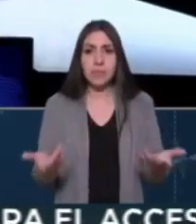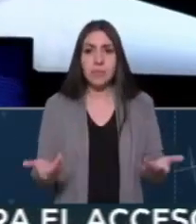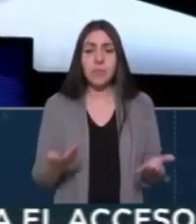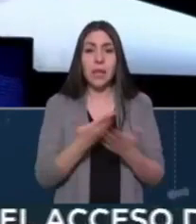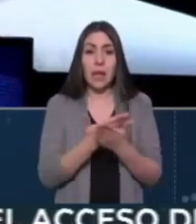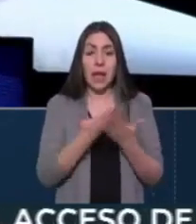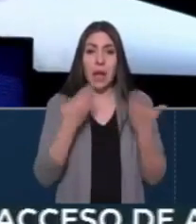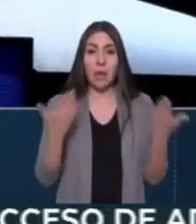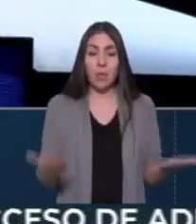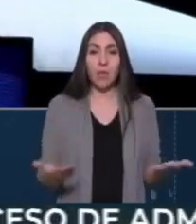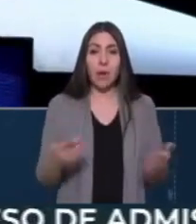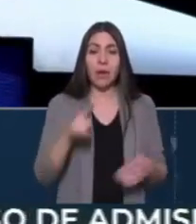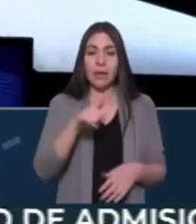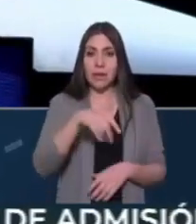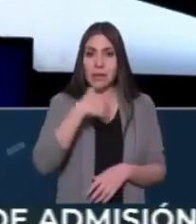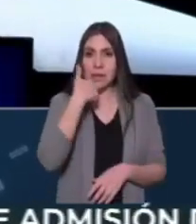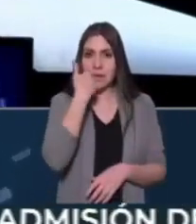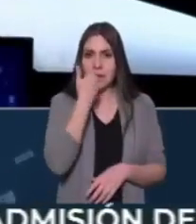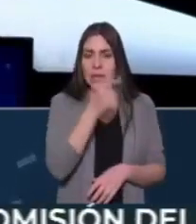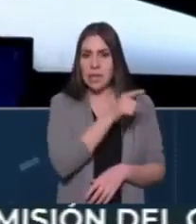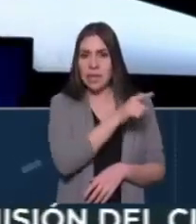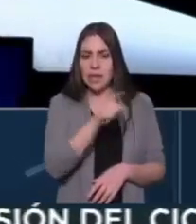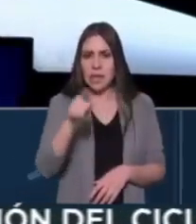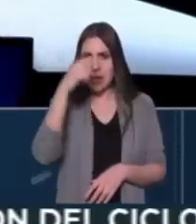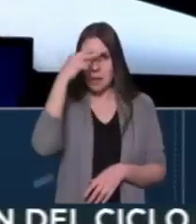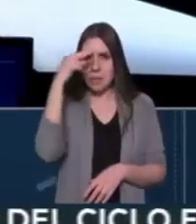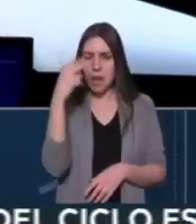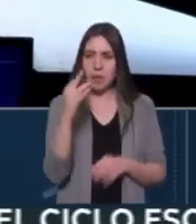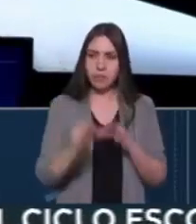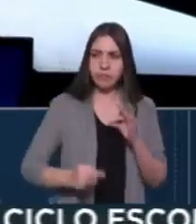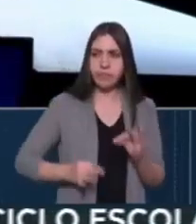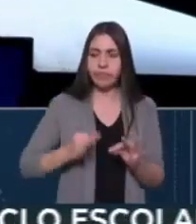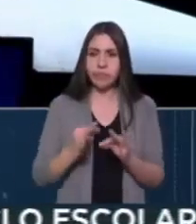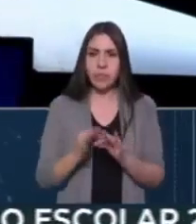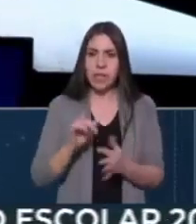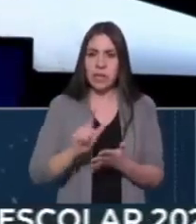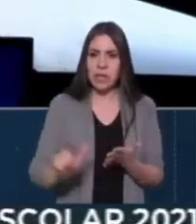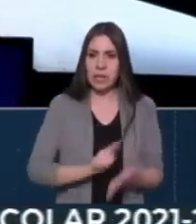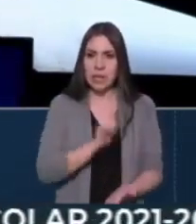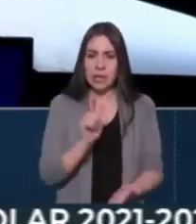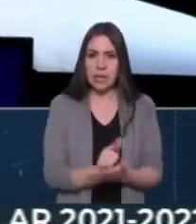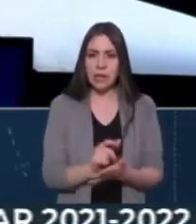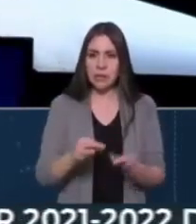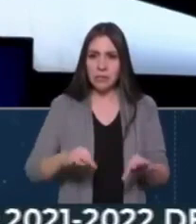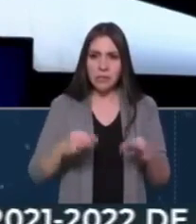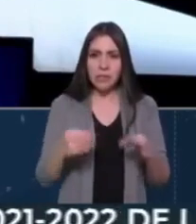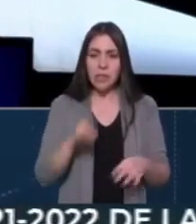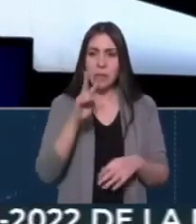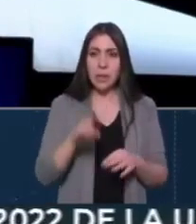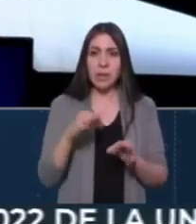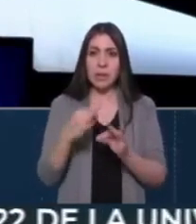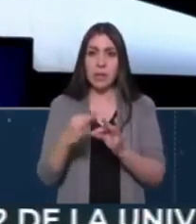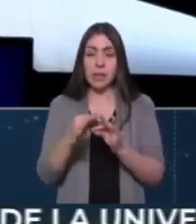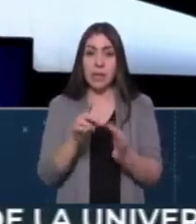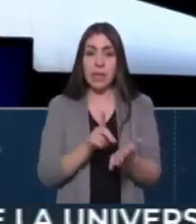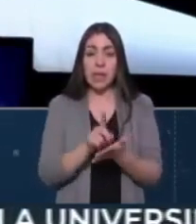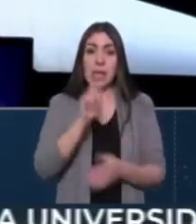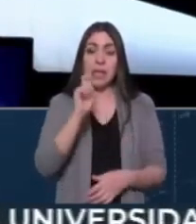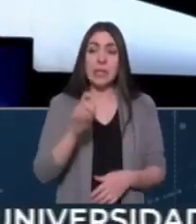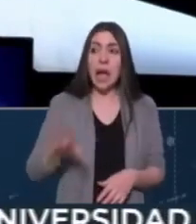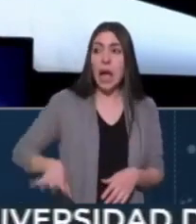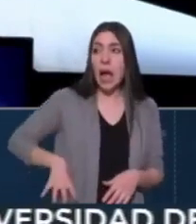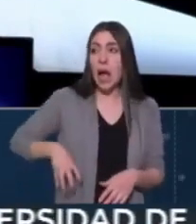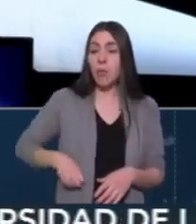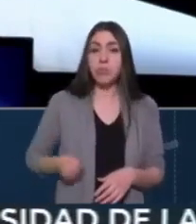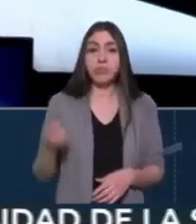en cintura a que México sea un país de legalidad, de ser impunidad y de derecho, no es autoritarismo, es